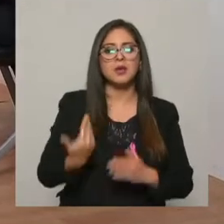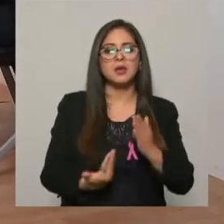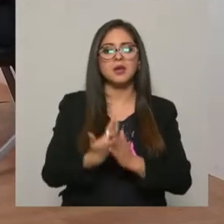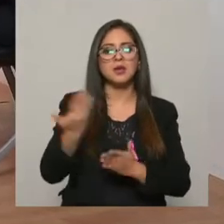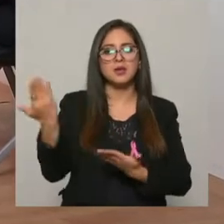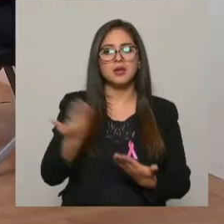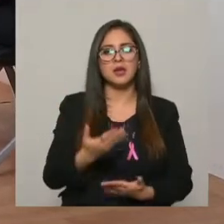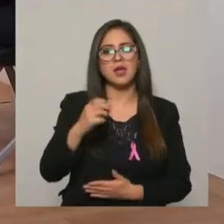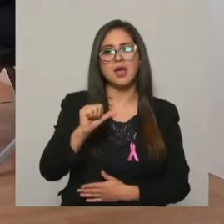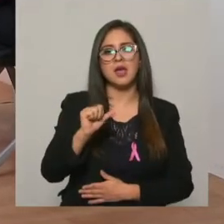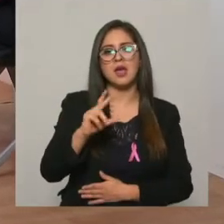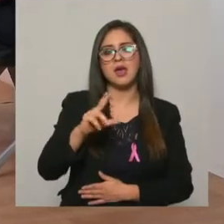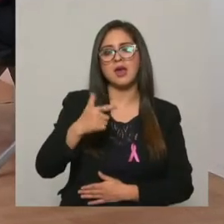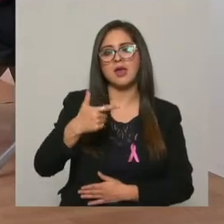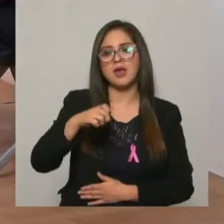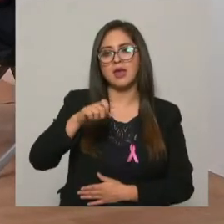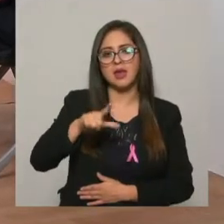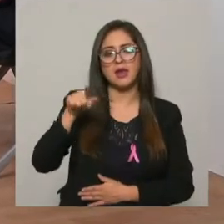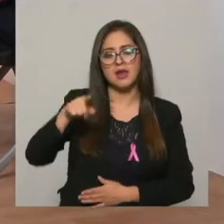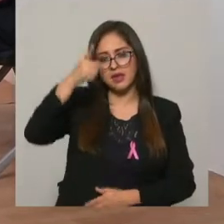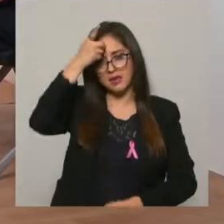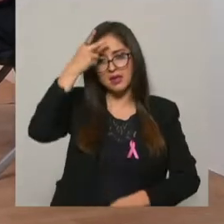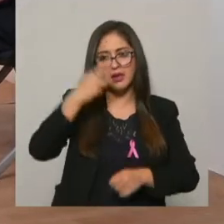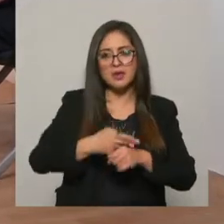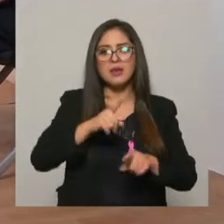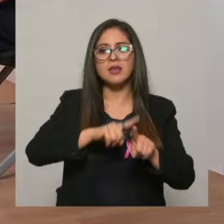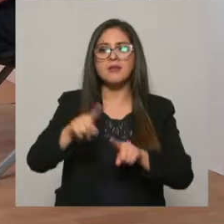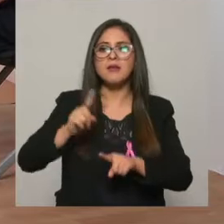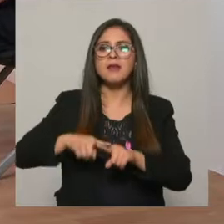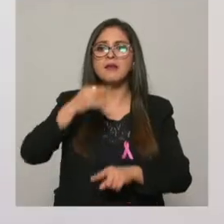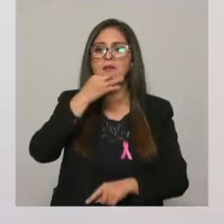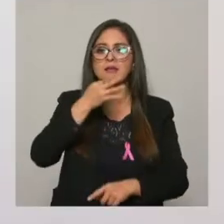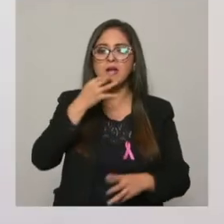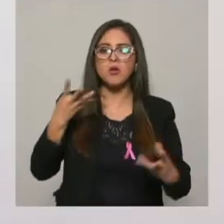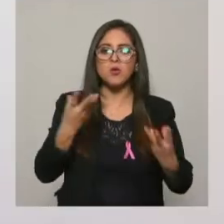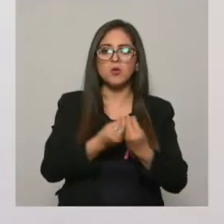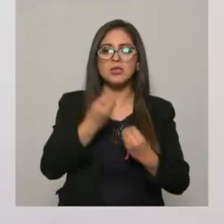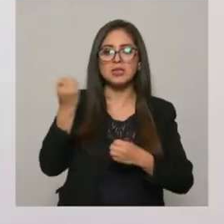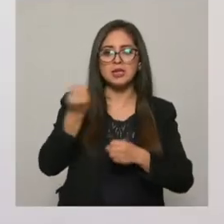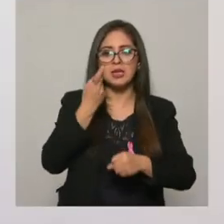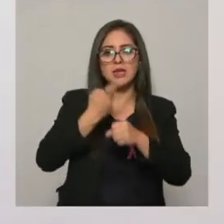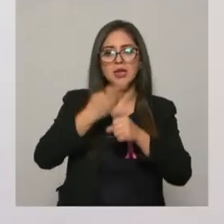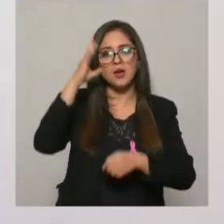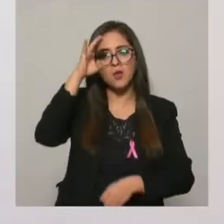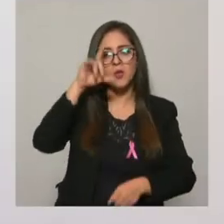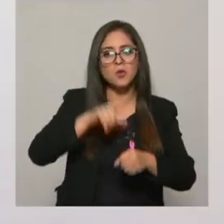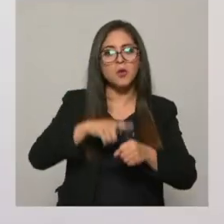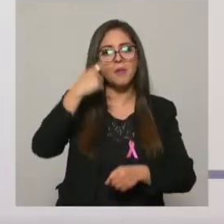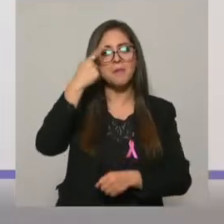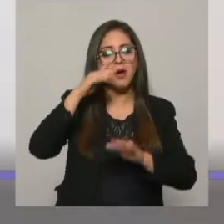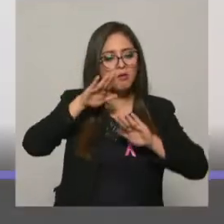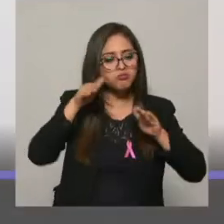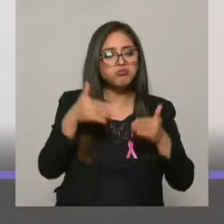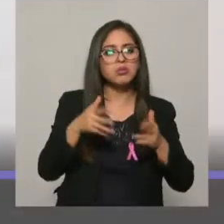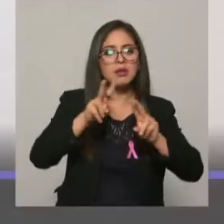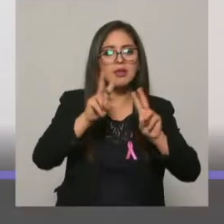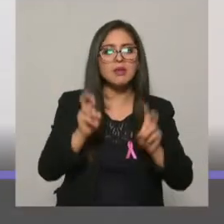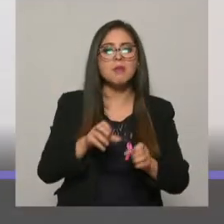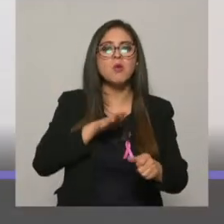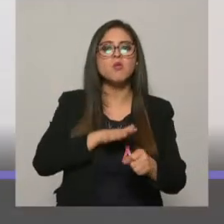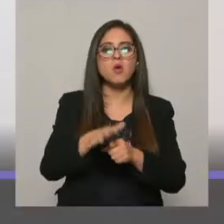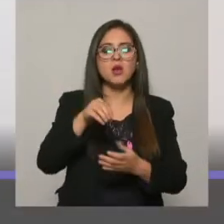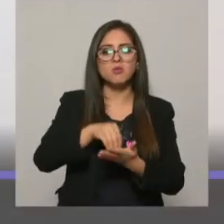mañana Argel Gómez. Él es director de los grandes festivales de la Secretaría de Cultura para hablarnos precisamente de cuál es la